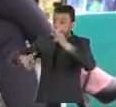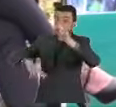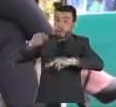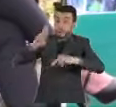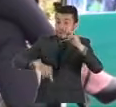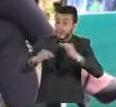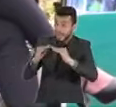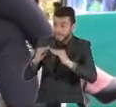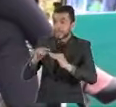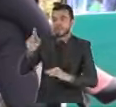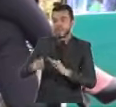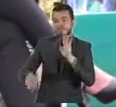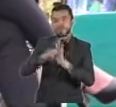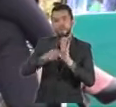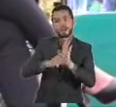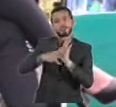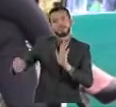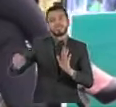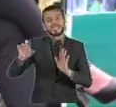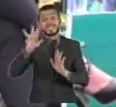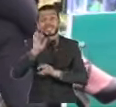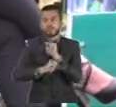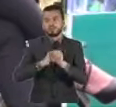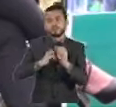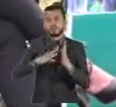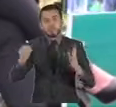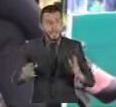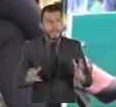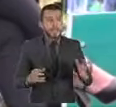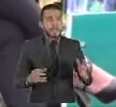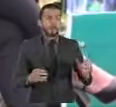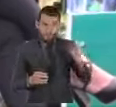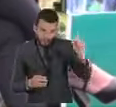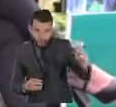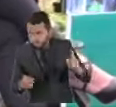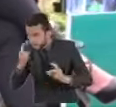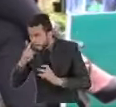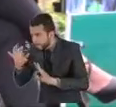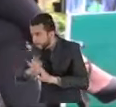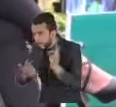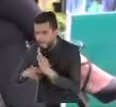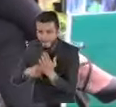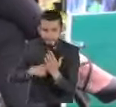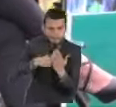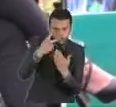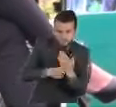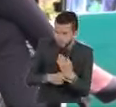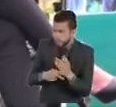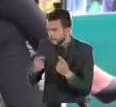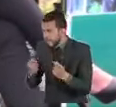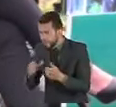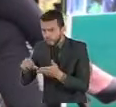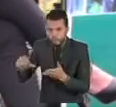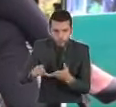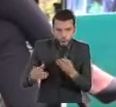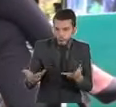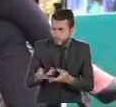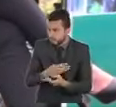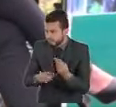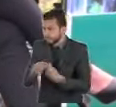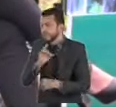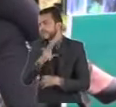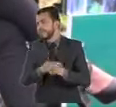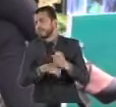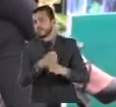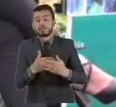durante 15 años y por lo tanto puedan organizar sus inversiones y proyectos en ese tiempo. Que